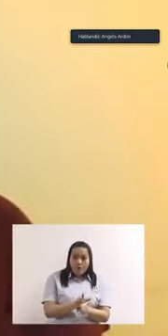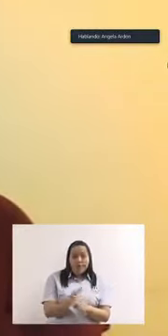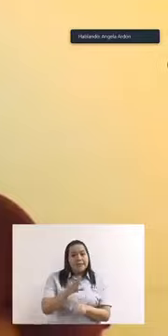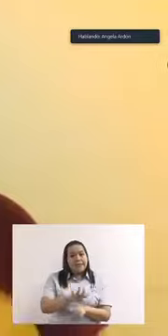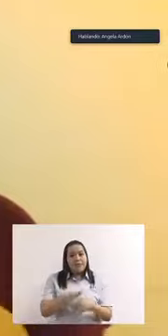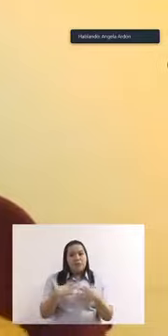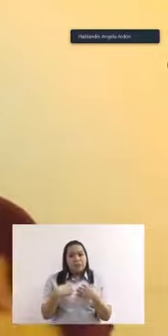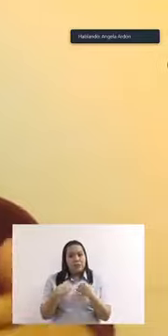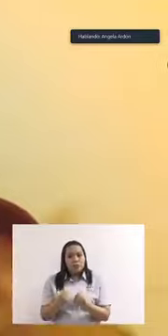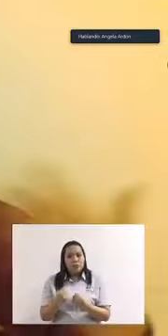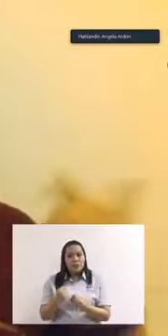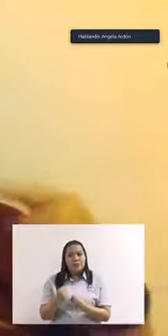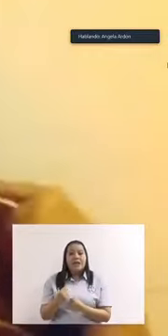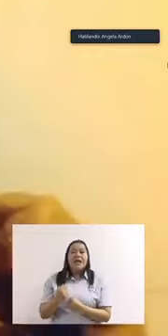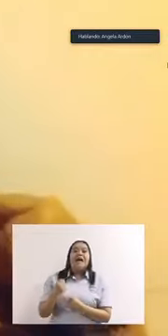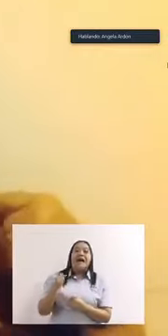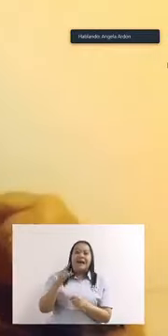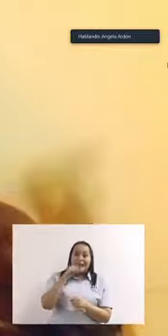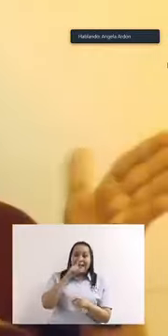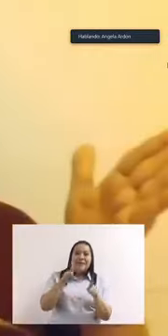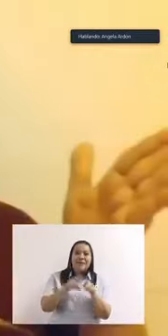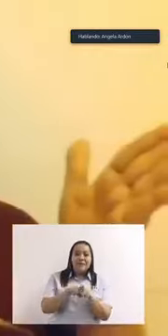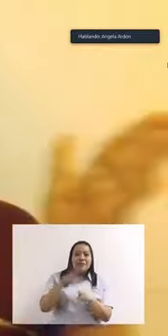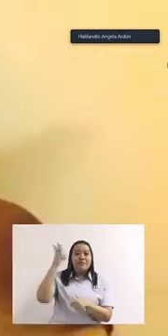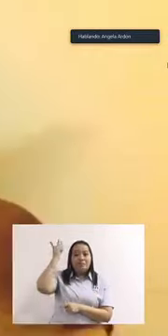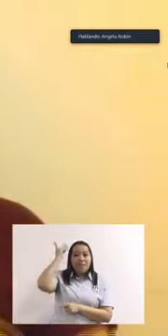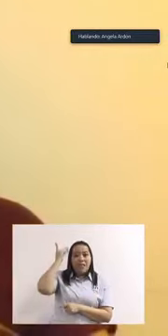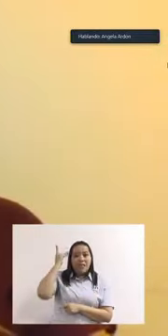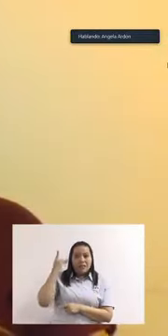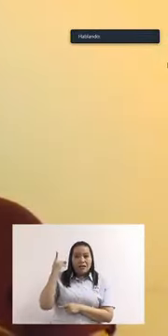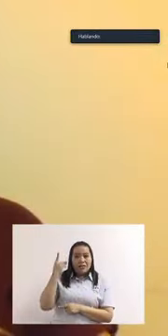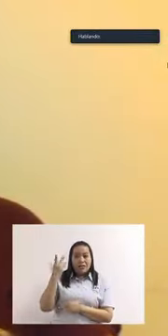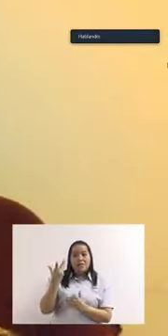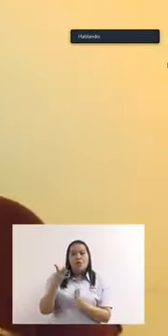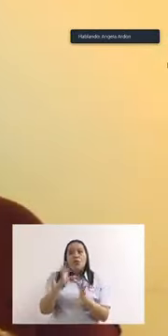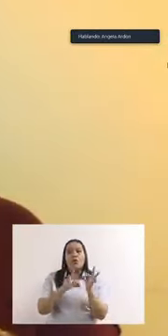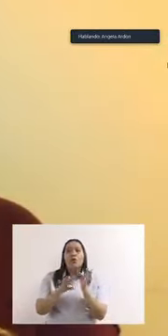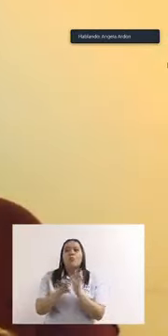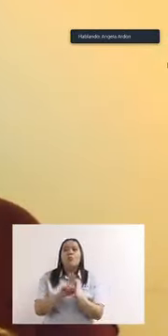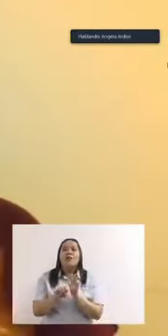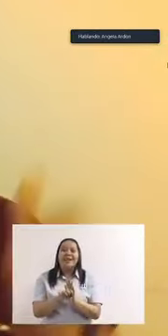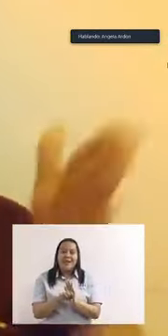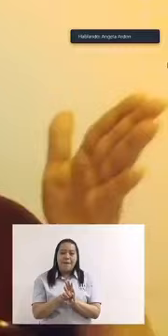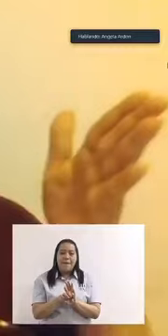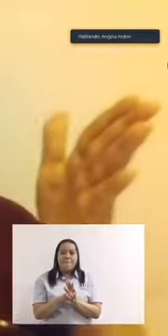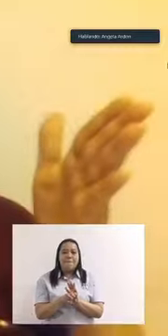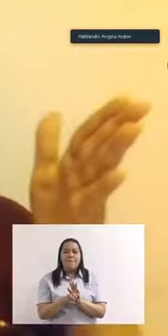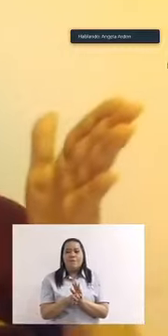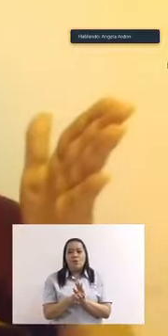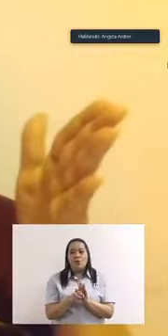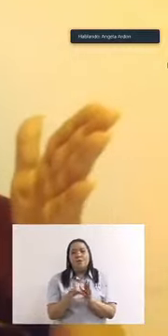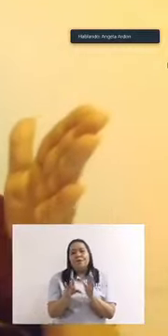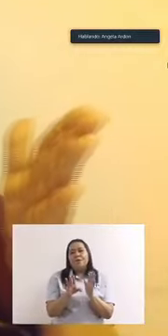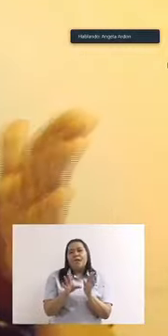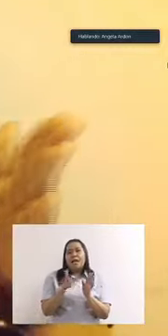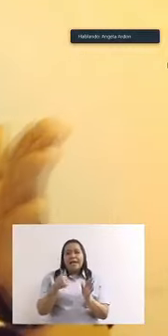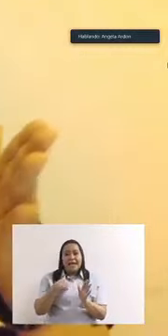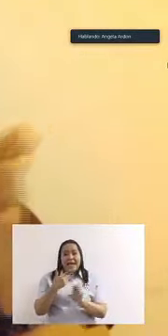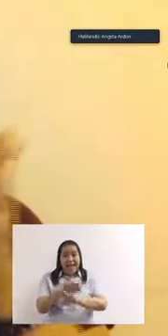auditiva. Es el problema, porque antes del derrame escuchaba así. Con el derrame el mensaje le llega así.